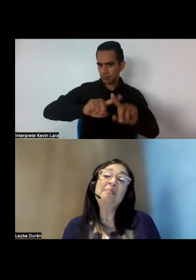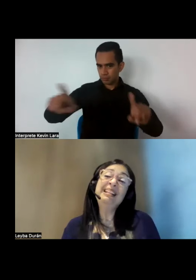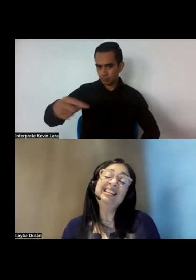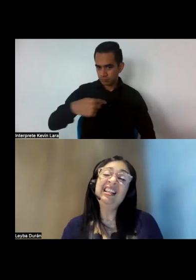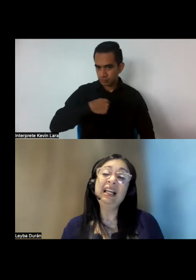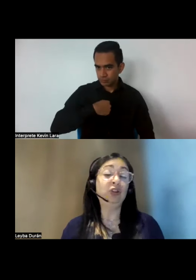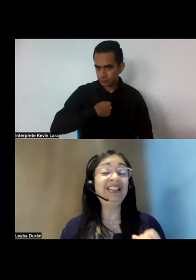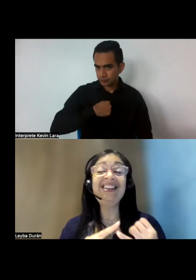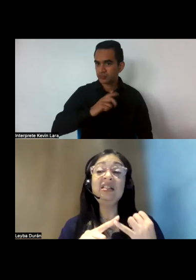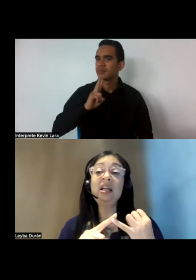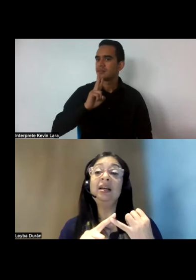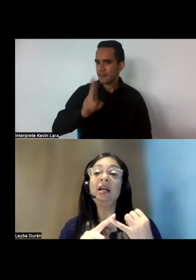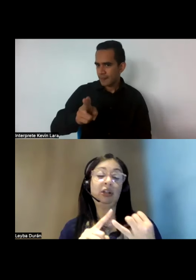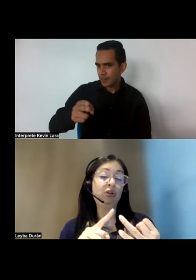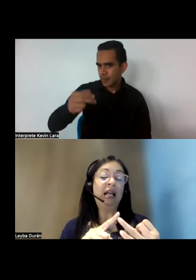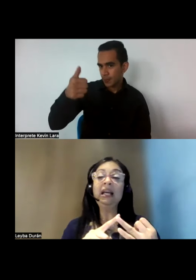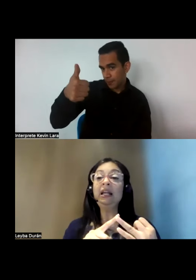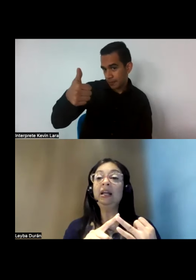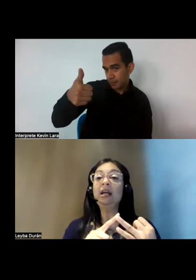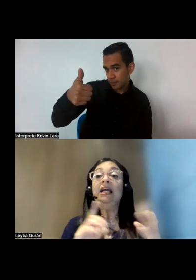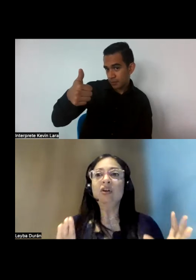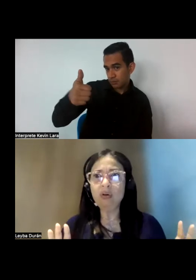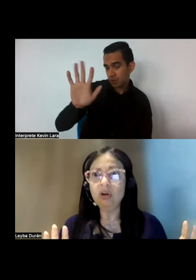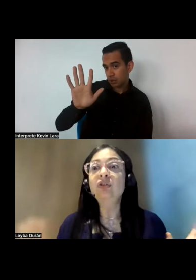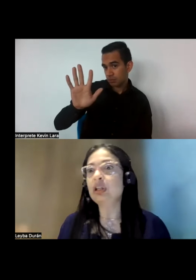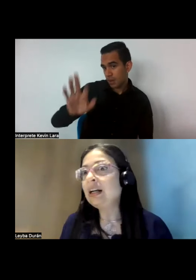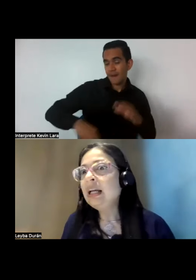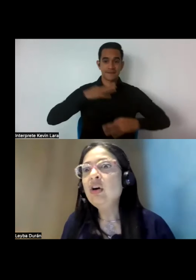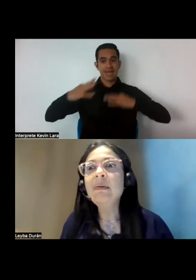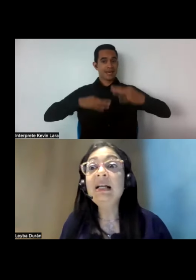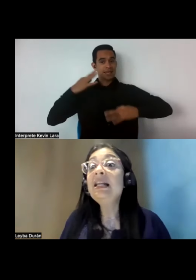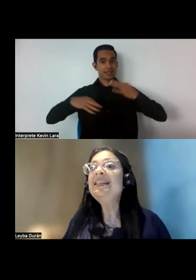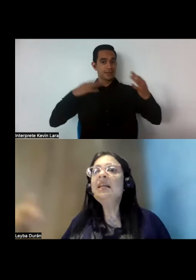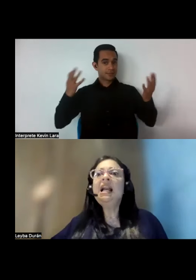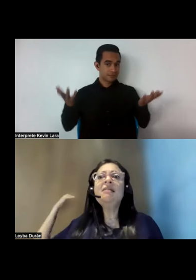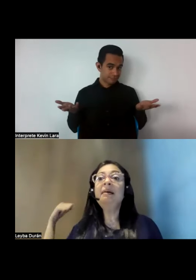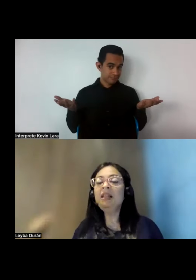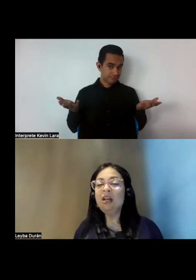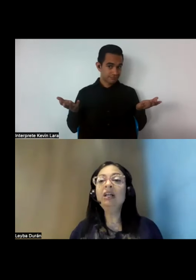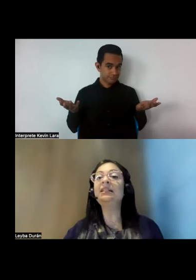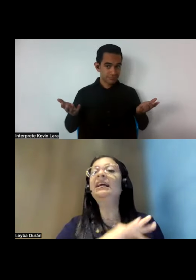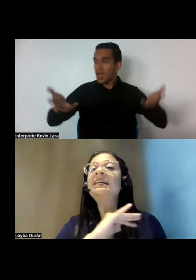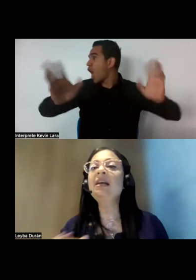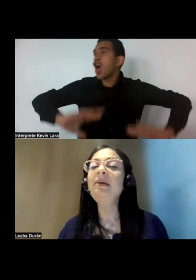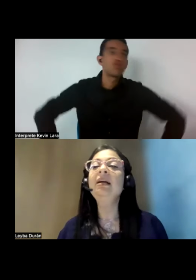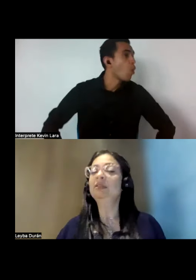Que realmente estoy triste, estoy alegre. Y ojo, no se trata que ahora van a decir, es que Leiva me dijo que tenía que siempre,